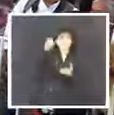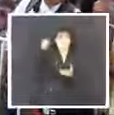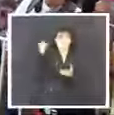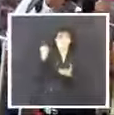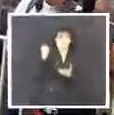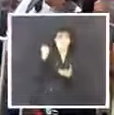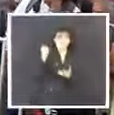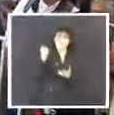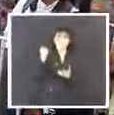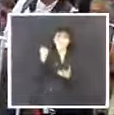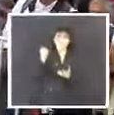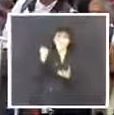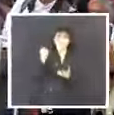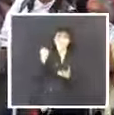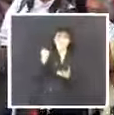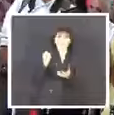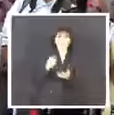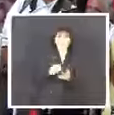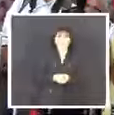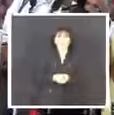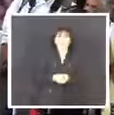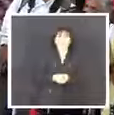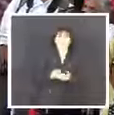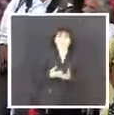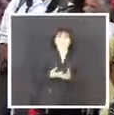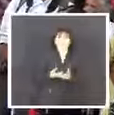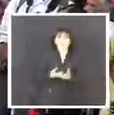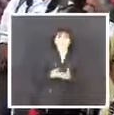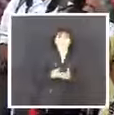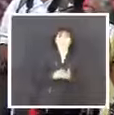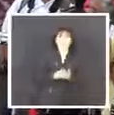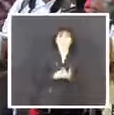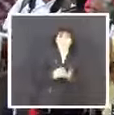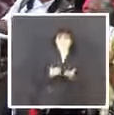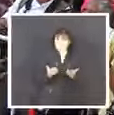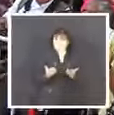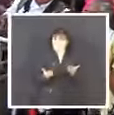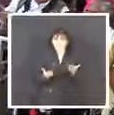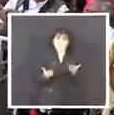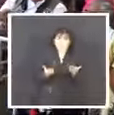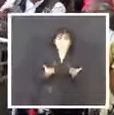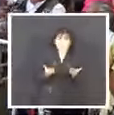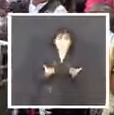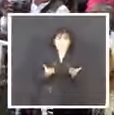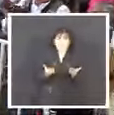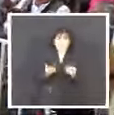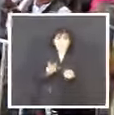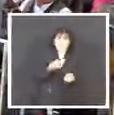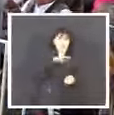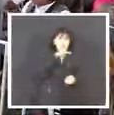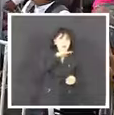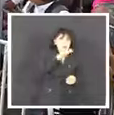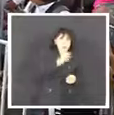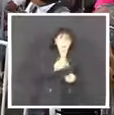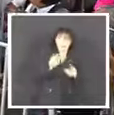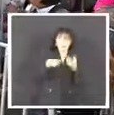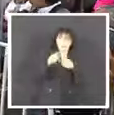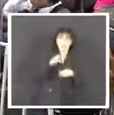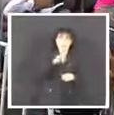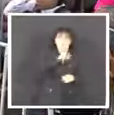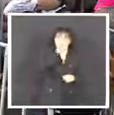y no va a haber elecciones, no va a regresar la corrupción, no van a regresar